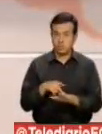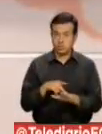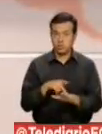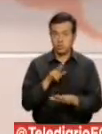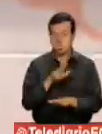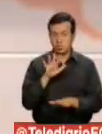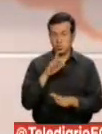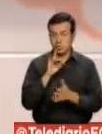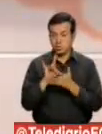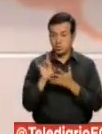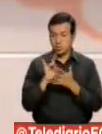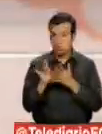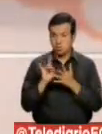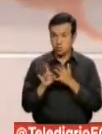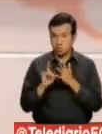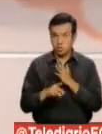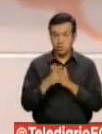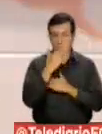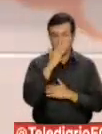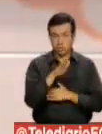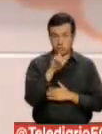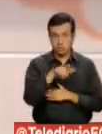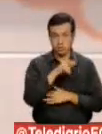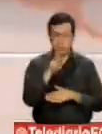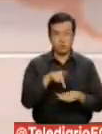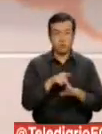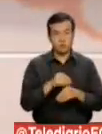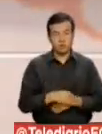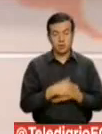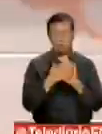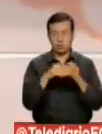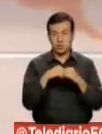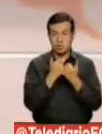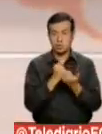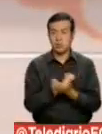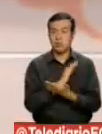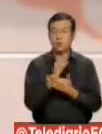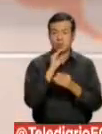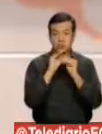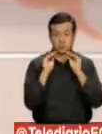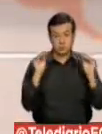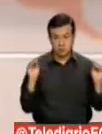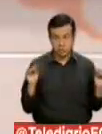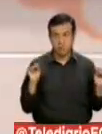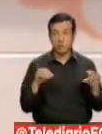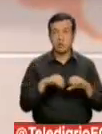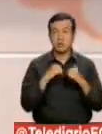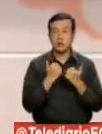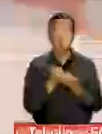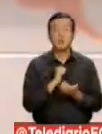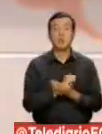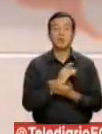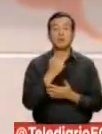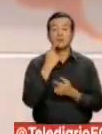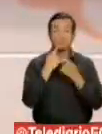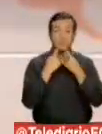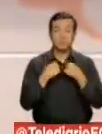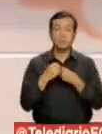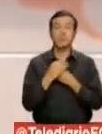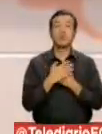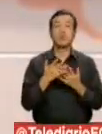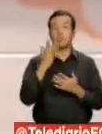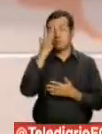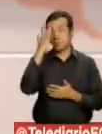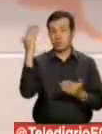de 35 fojas. Eso lo ha dicho frontalmente el perito, incluso en la Asamblea Nacional. En la Asamblea Nacional, que se pudo hacer público todas